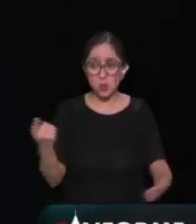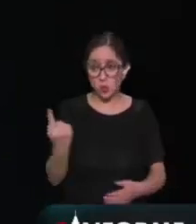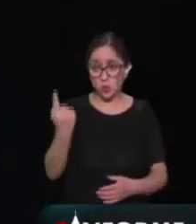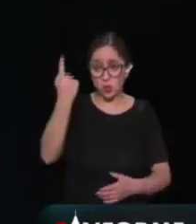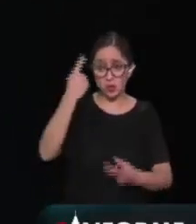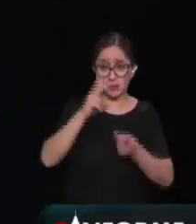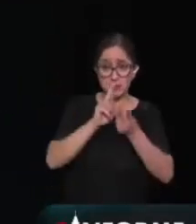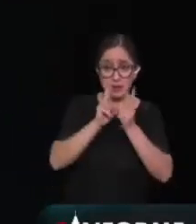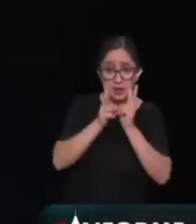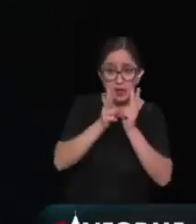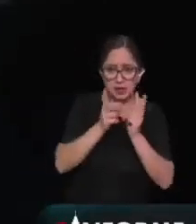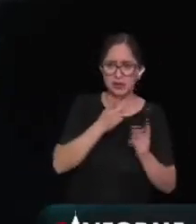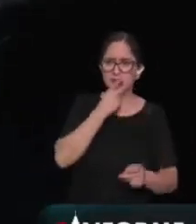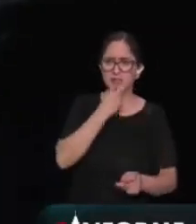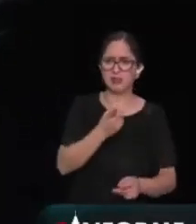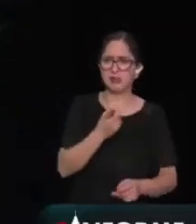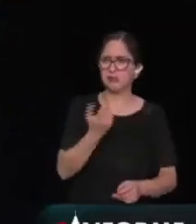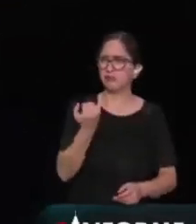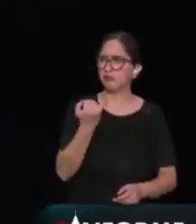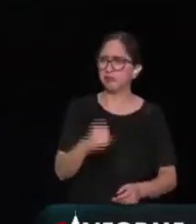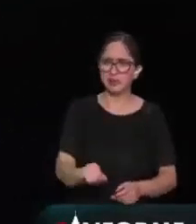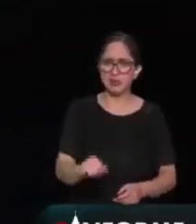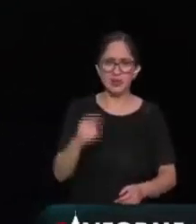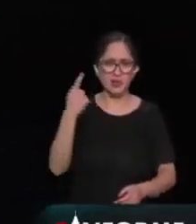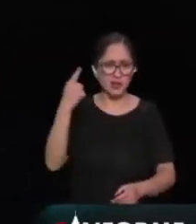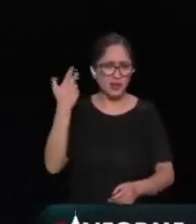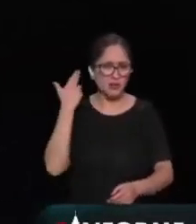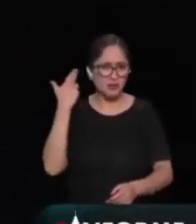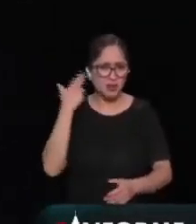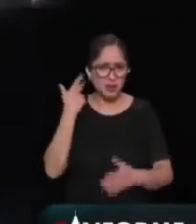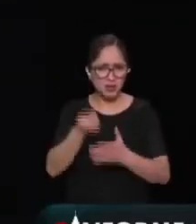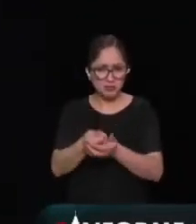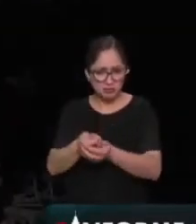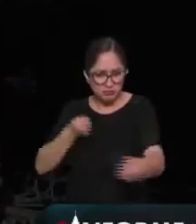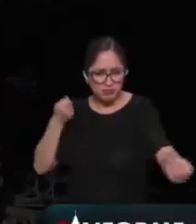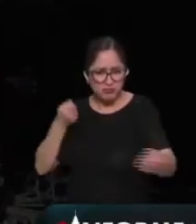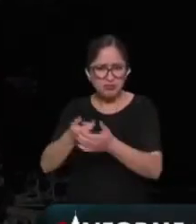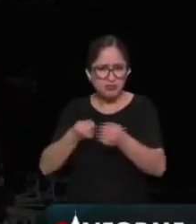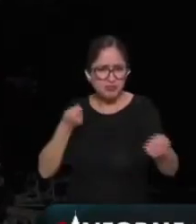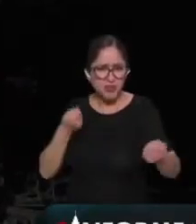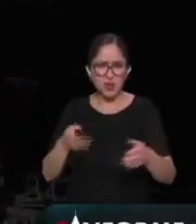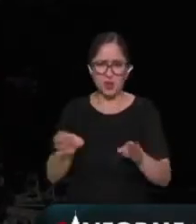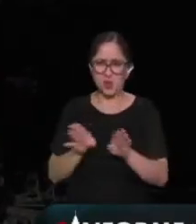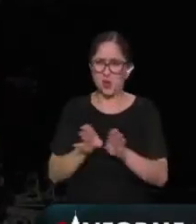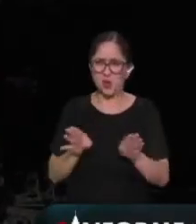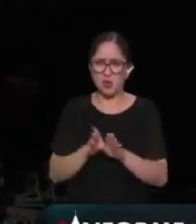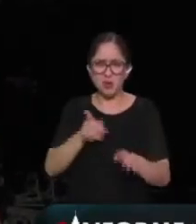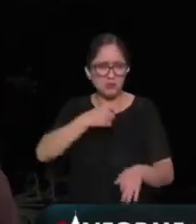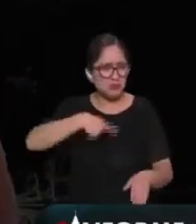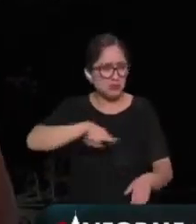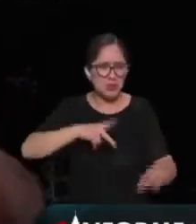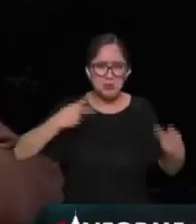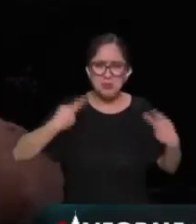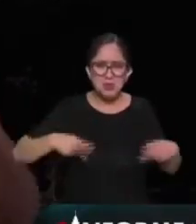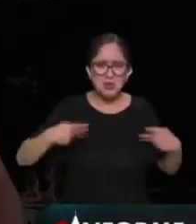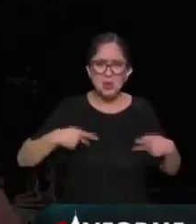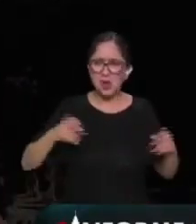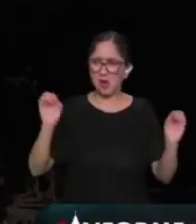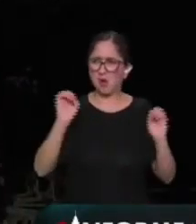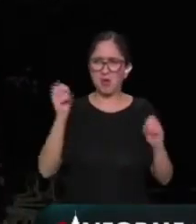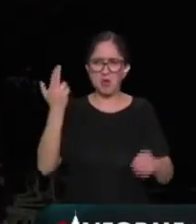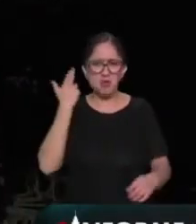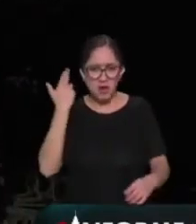por cierto, dijo, no puede ser que hayan prendido y luego en la noche y que nadie hayamos escuchado, dice, porque aquí hay un cubo de